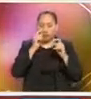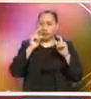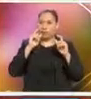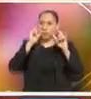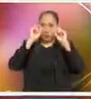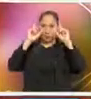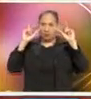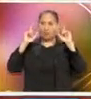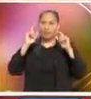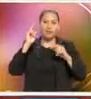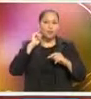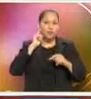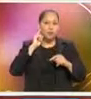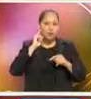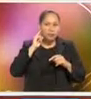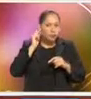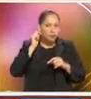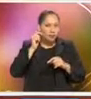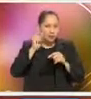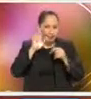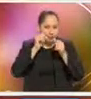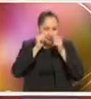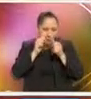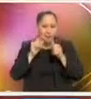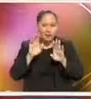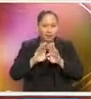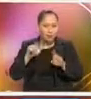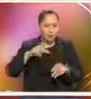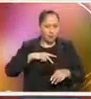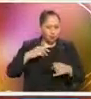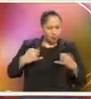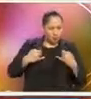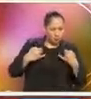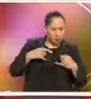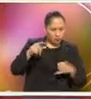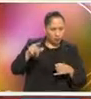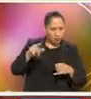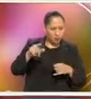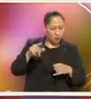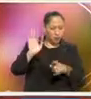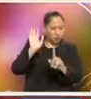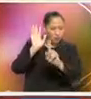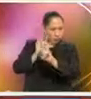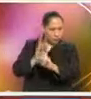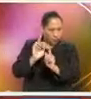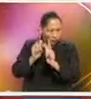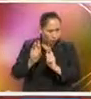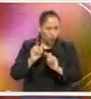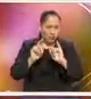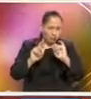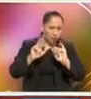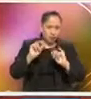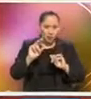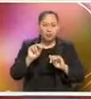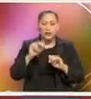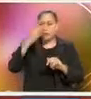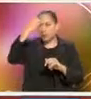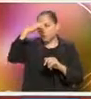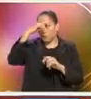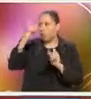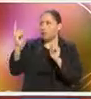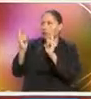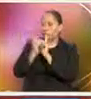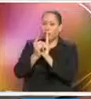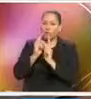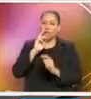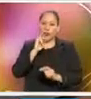todo, para ver si nuestros adolescentes están teniendo estas características y consultar con expertos de ser posible. Claro